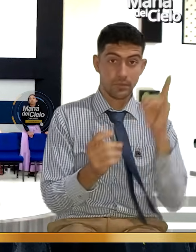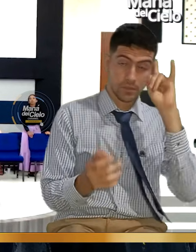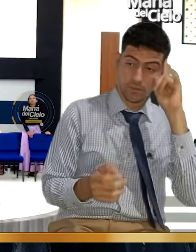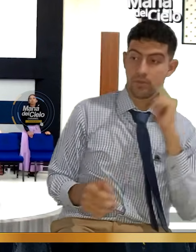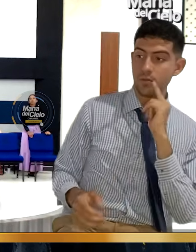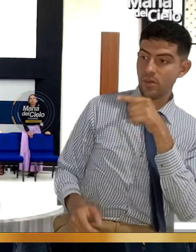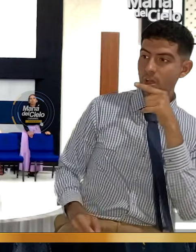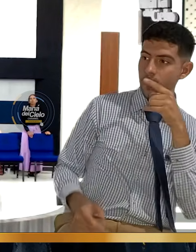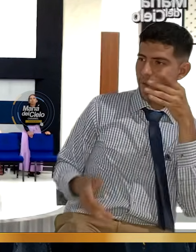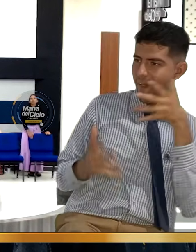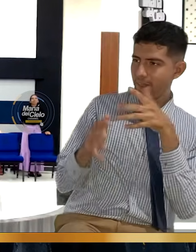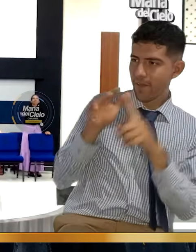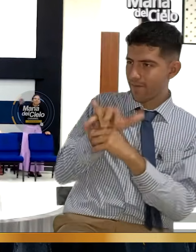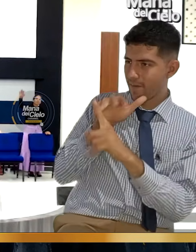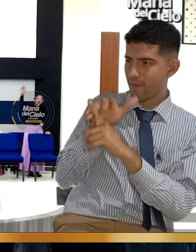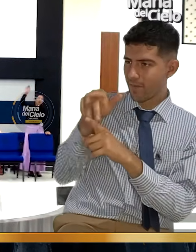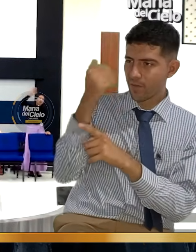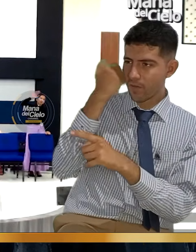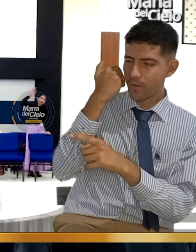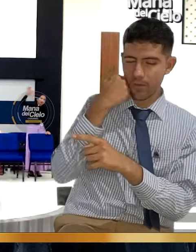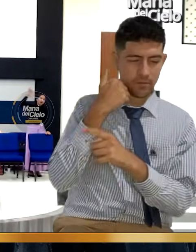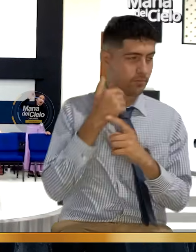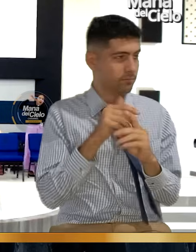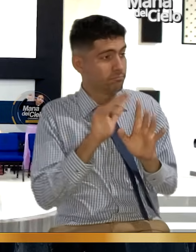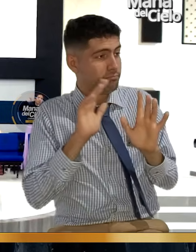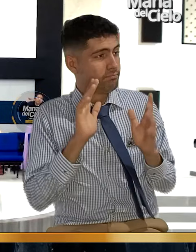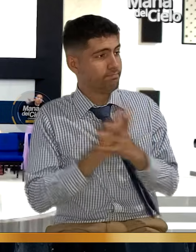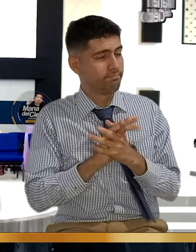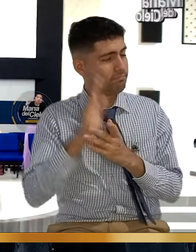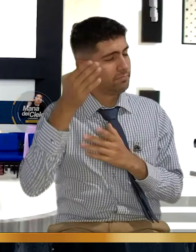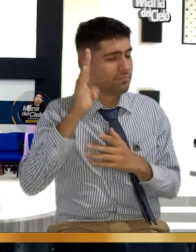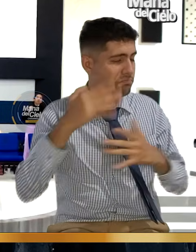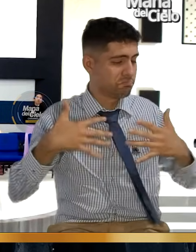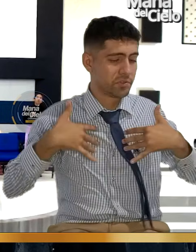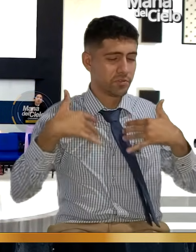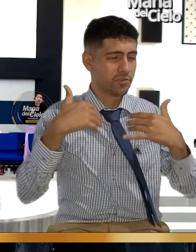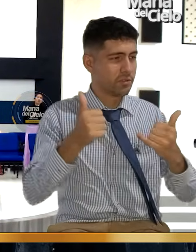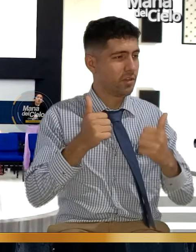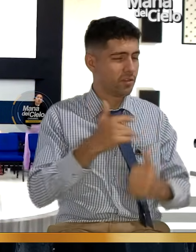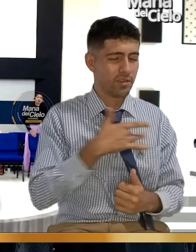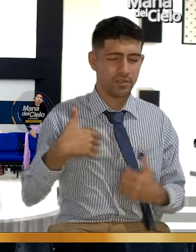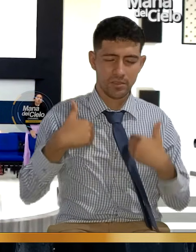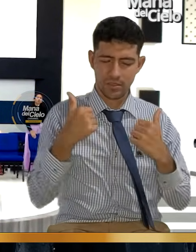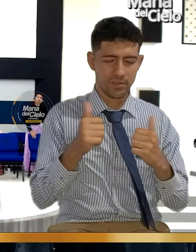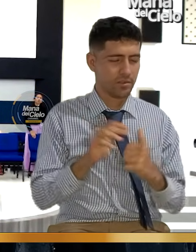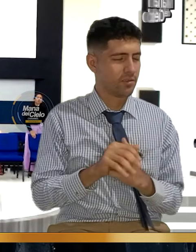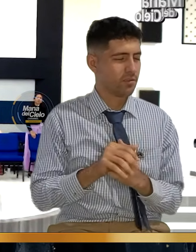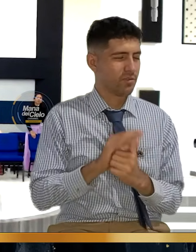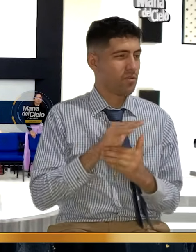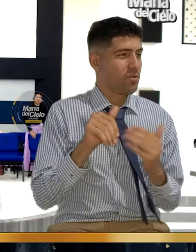lo puedo en Cristo que me fortalece. A mi lado caerán 1,000, 10,000, pero a mí no me podrán